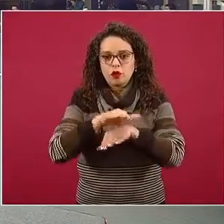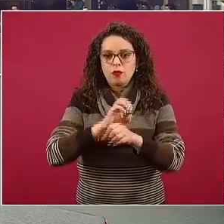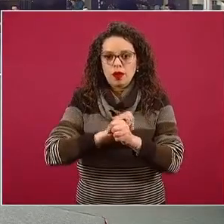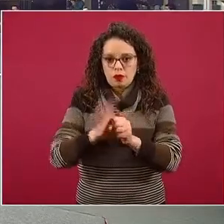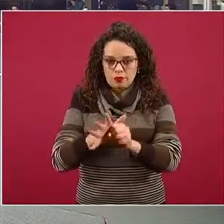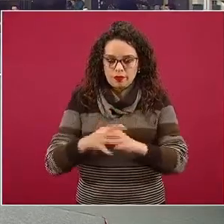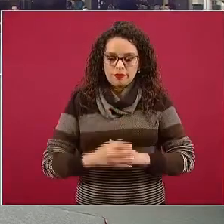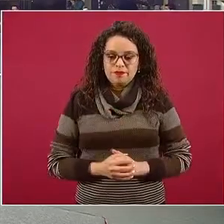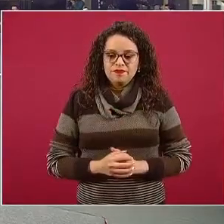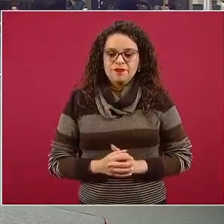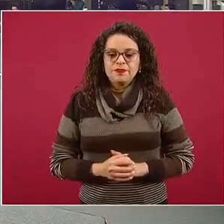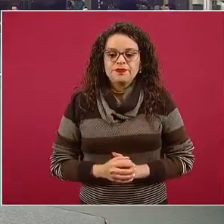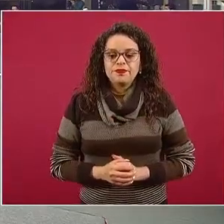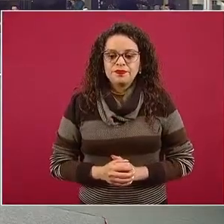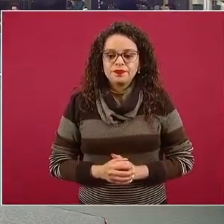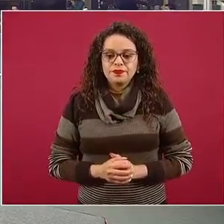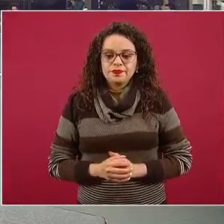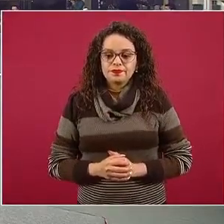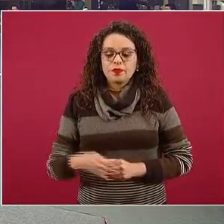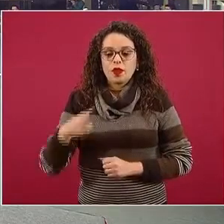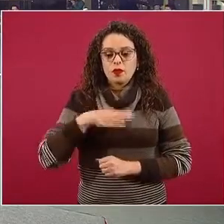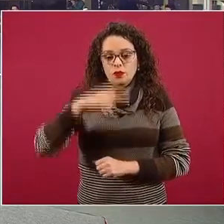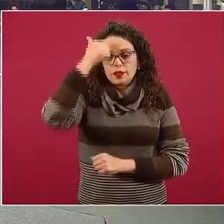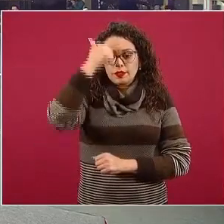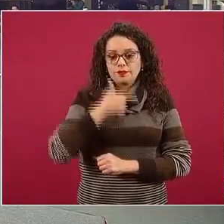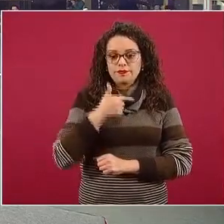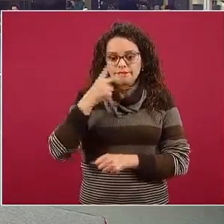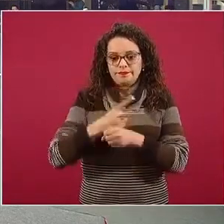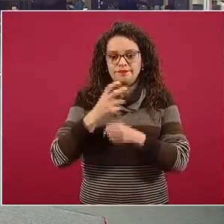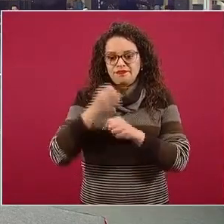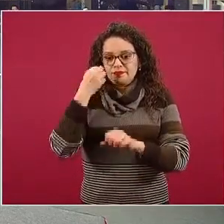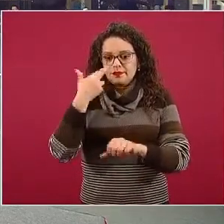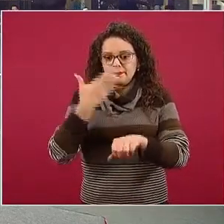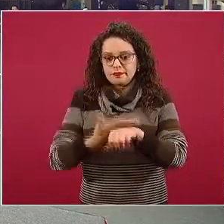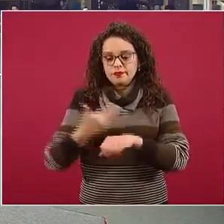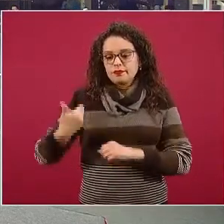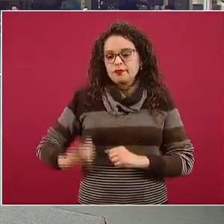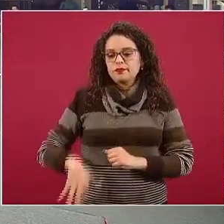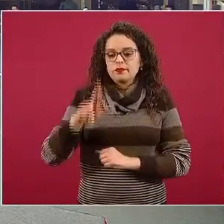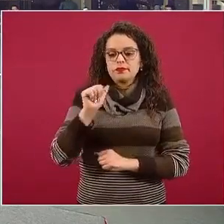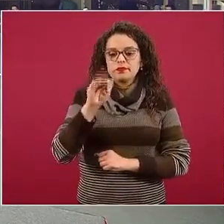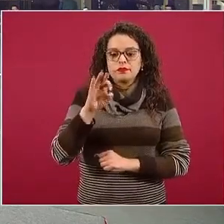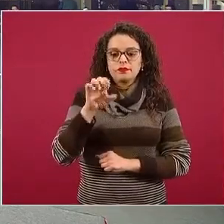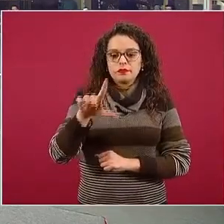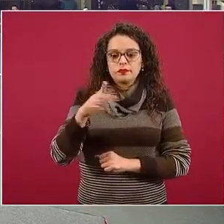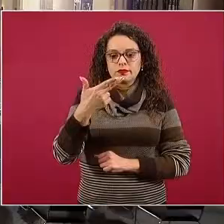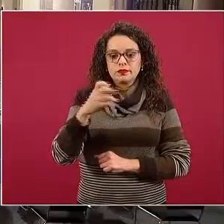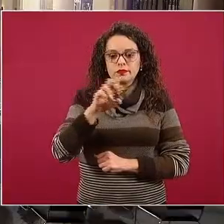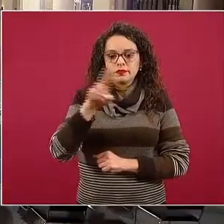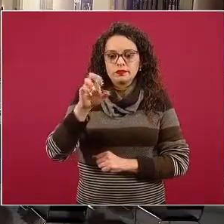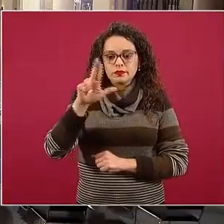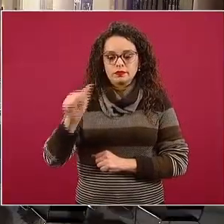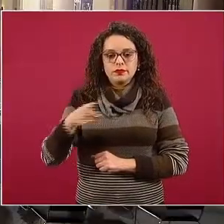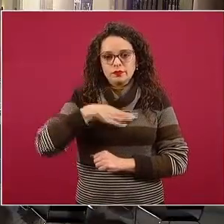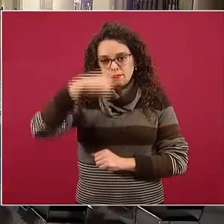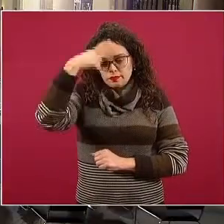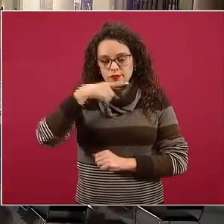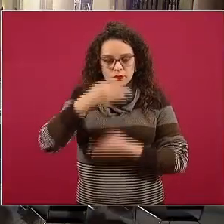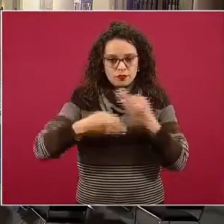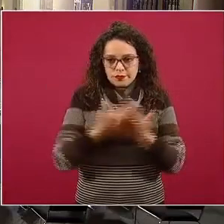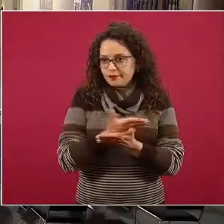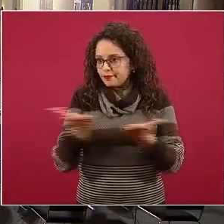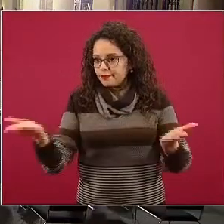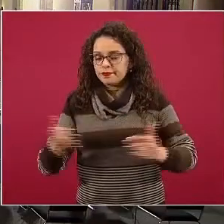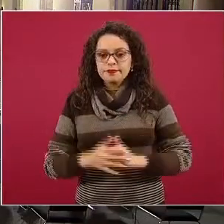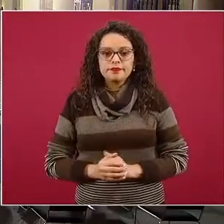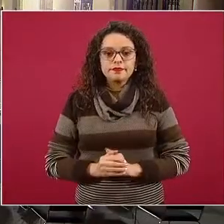Arturo. Muy buenas noches, subsecretario Rafael Herrera de Sin Censura. Muy buenas noches a todos.